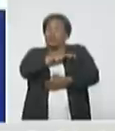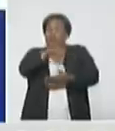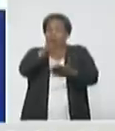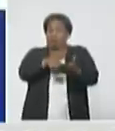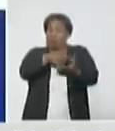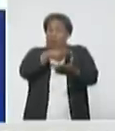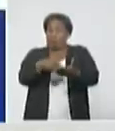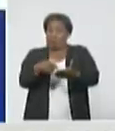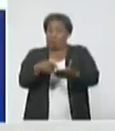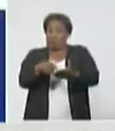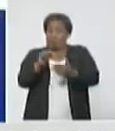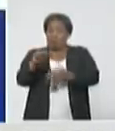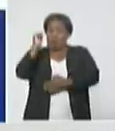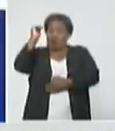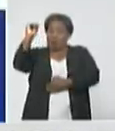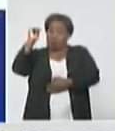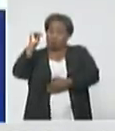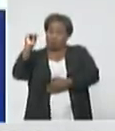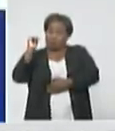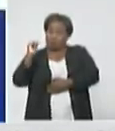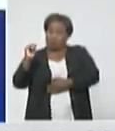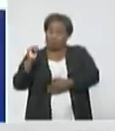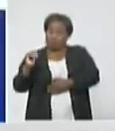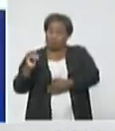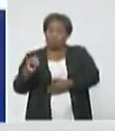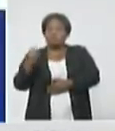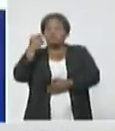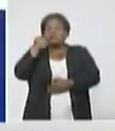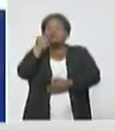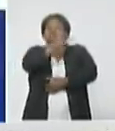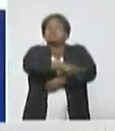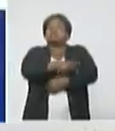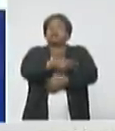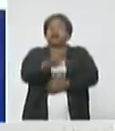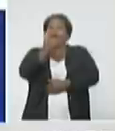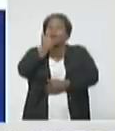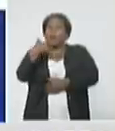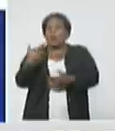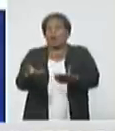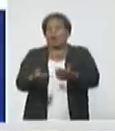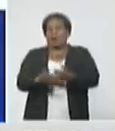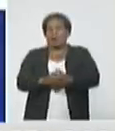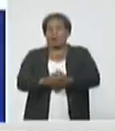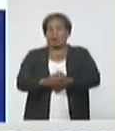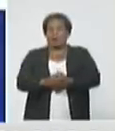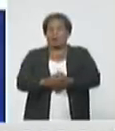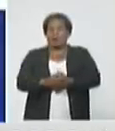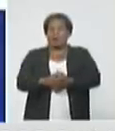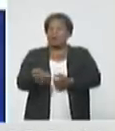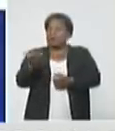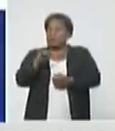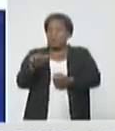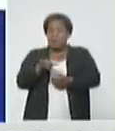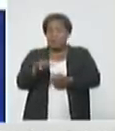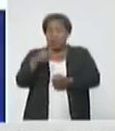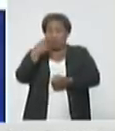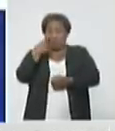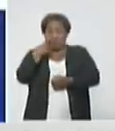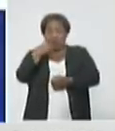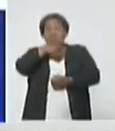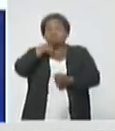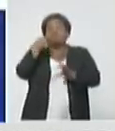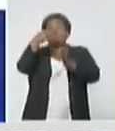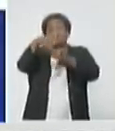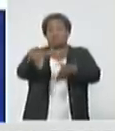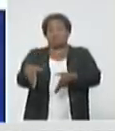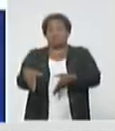ese orden pues aparecen los países más afectados. Y, como es natural, los fallecidos